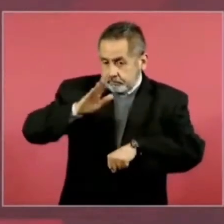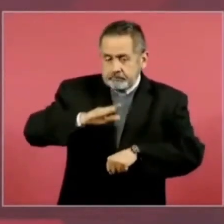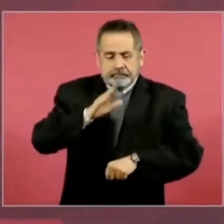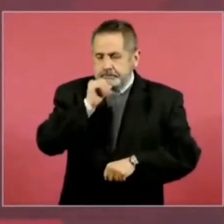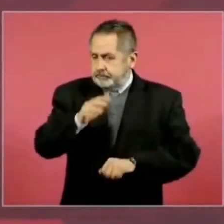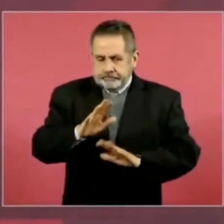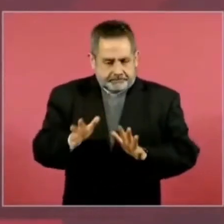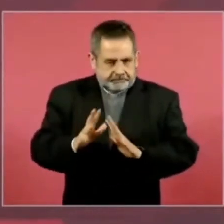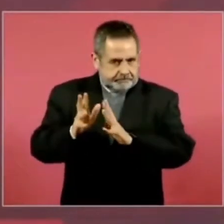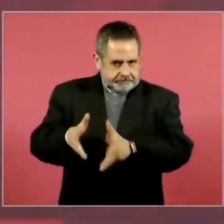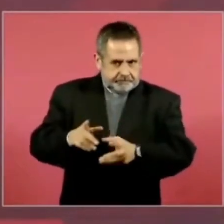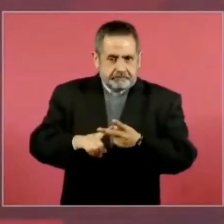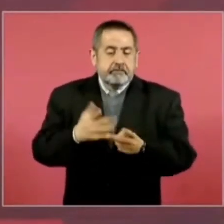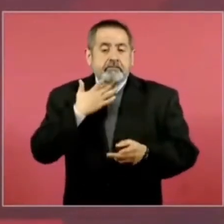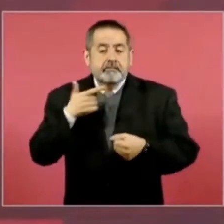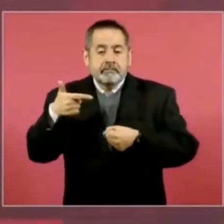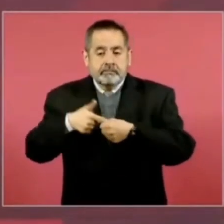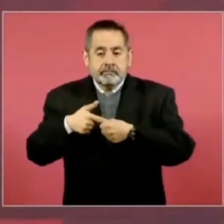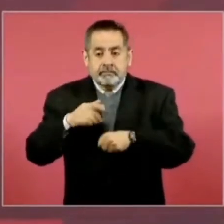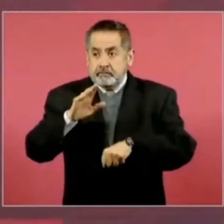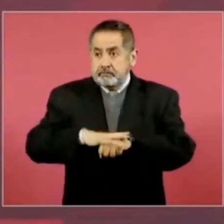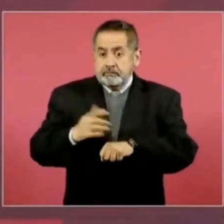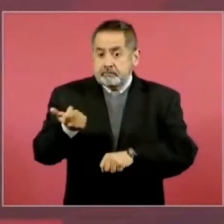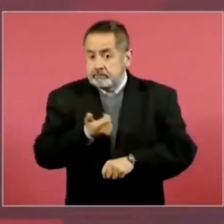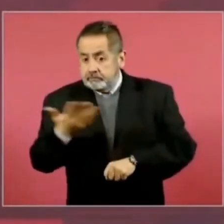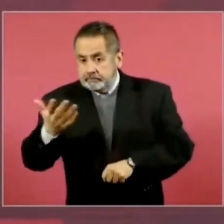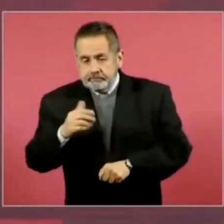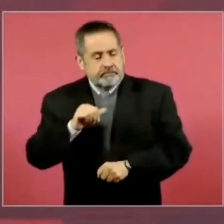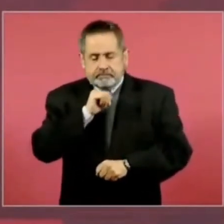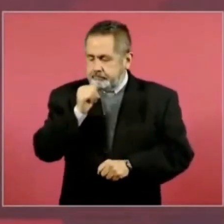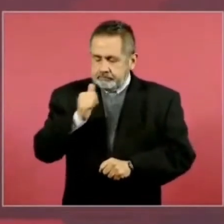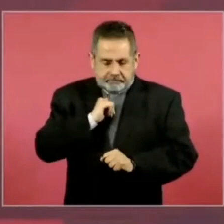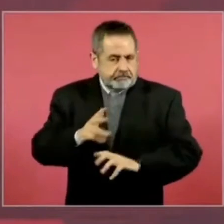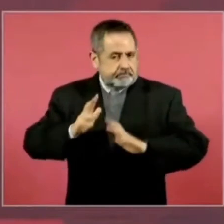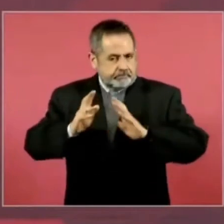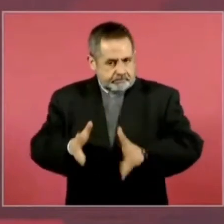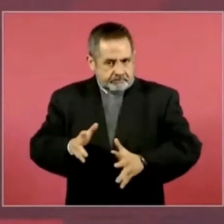las gasolinas, del diésel,